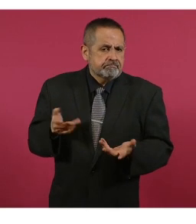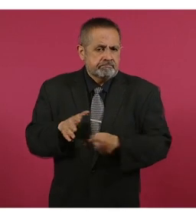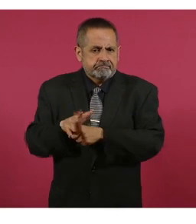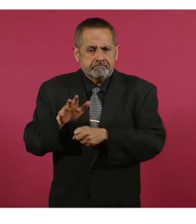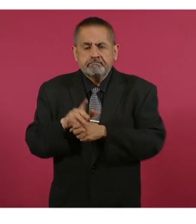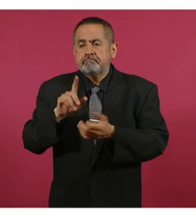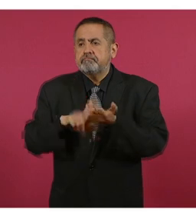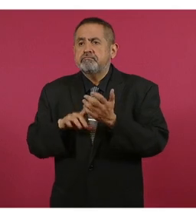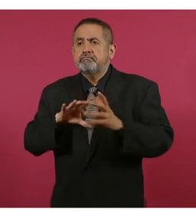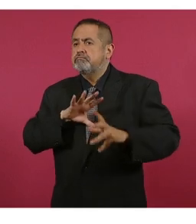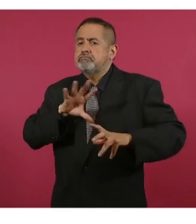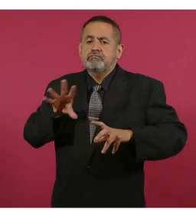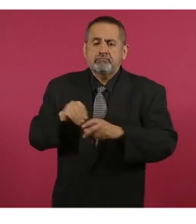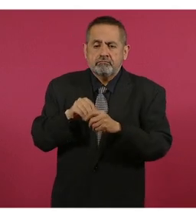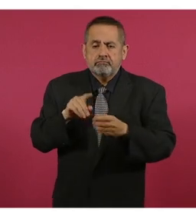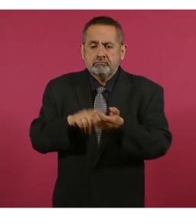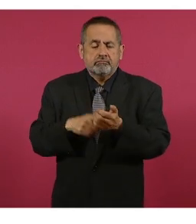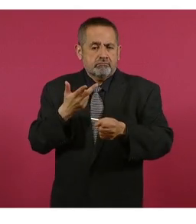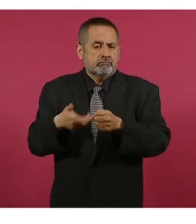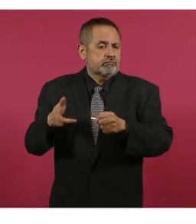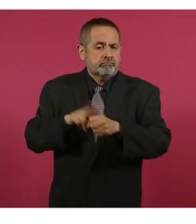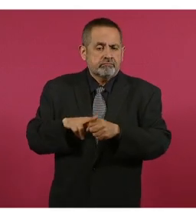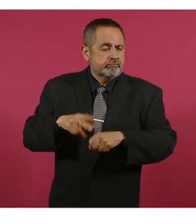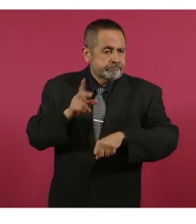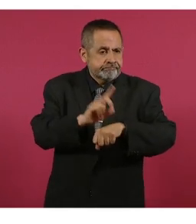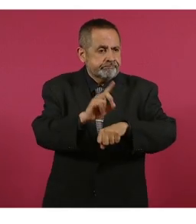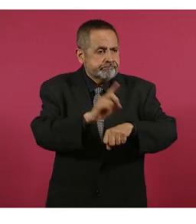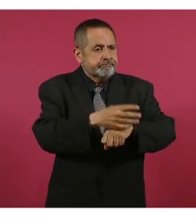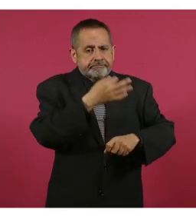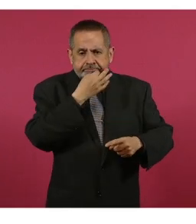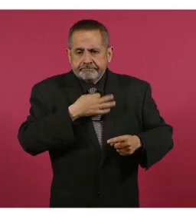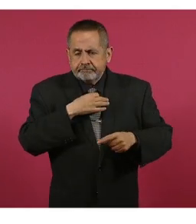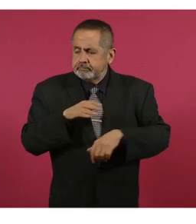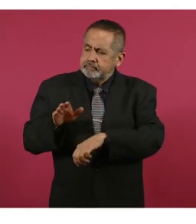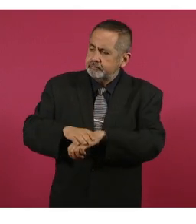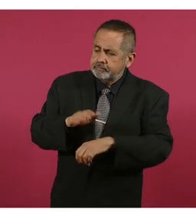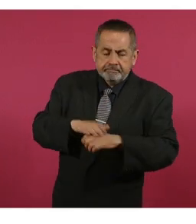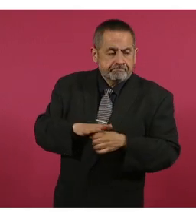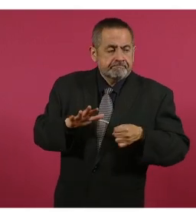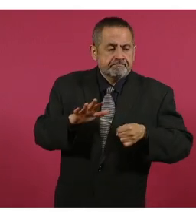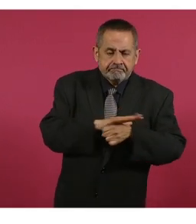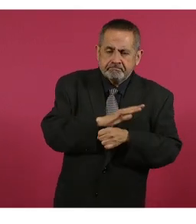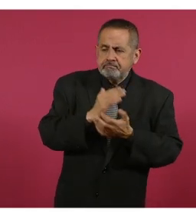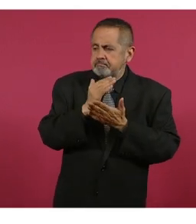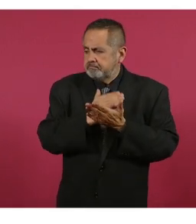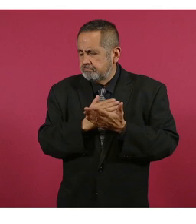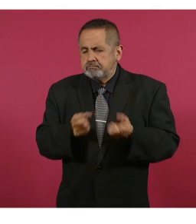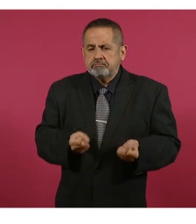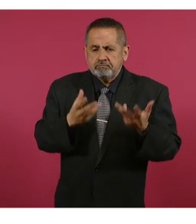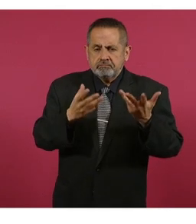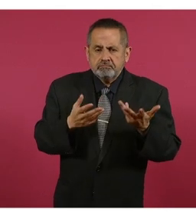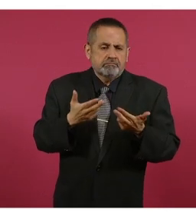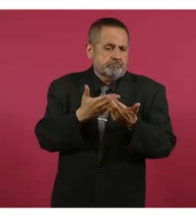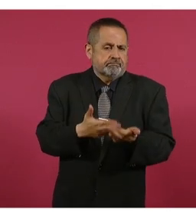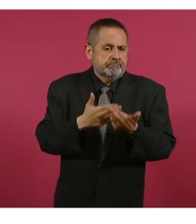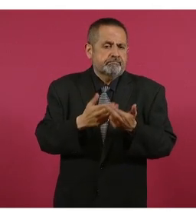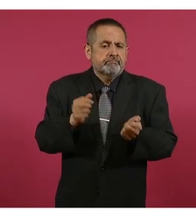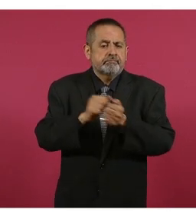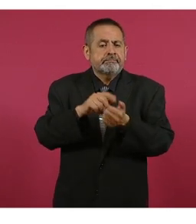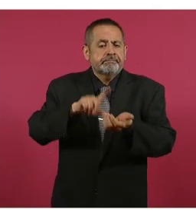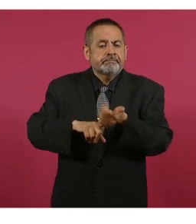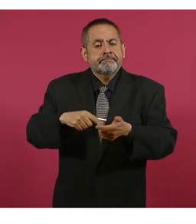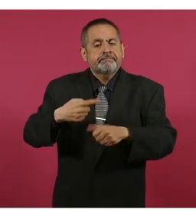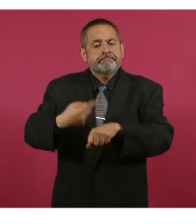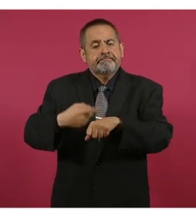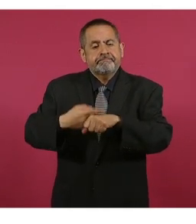unidades hospitalarias nos dicen día con día cuántas camas están disponibles específicamente para enfermos con infección